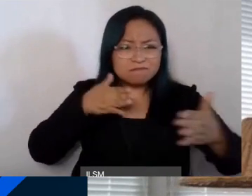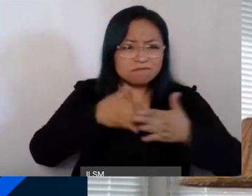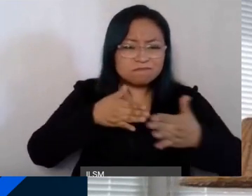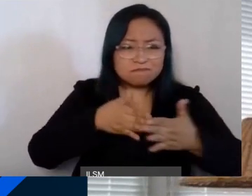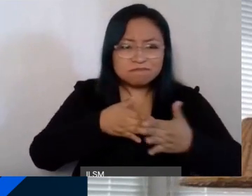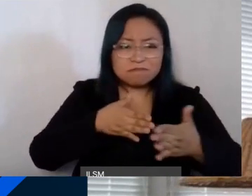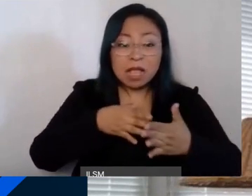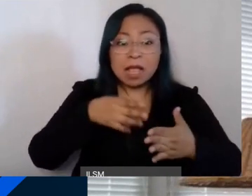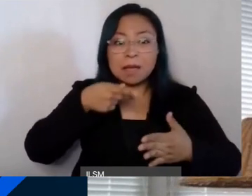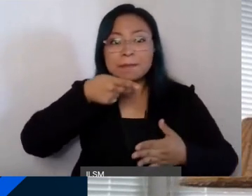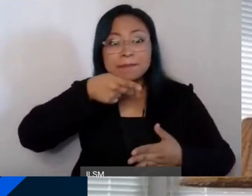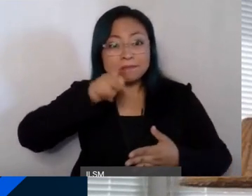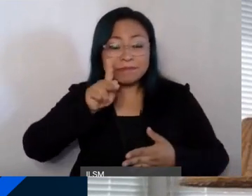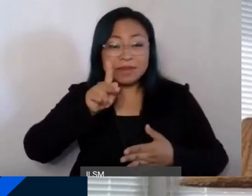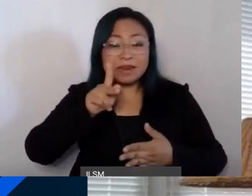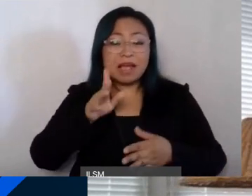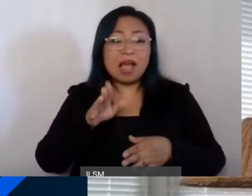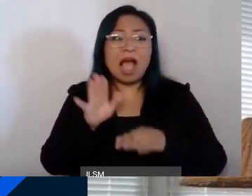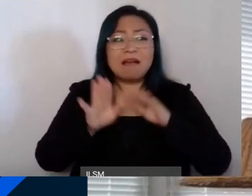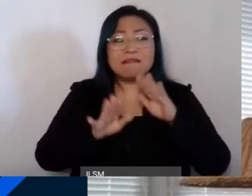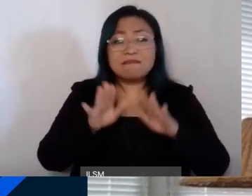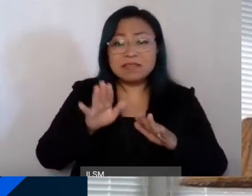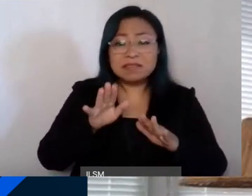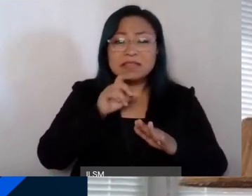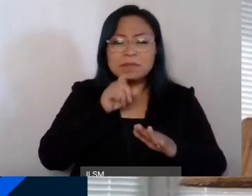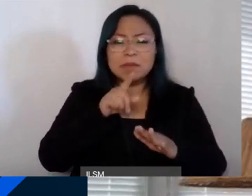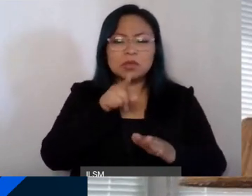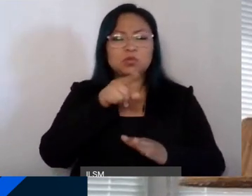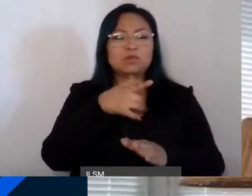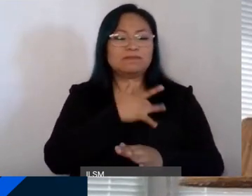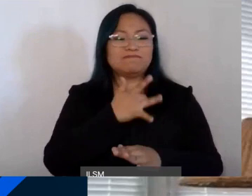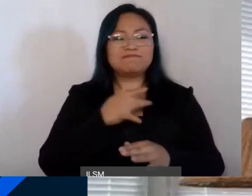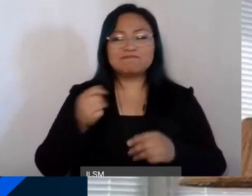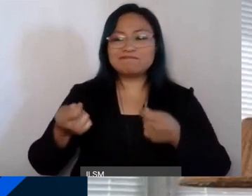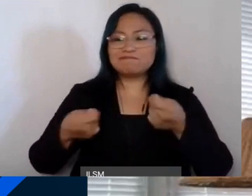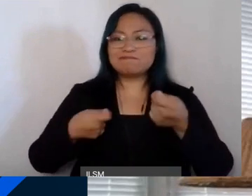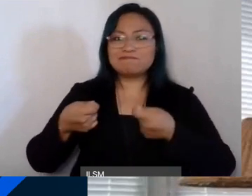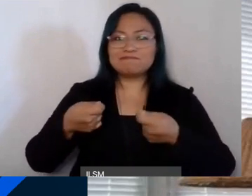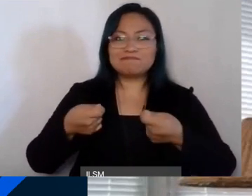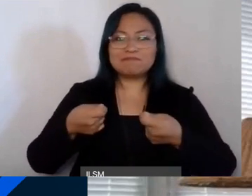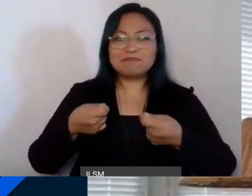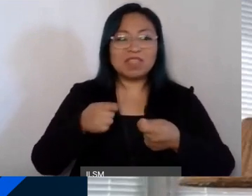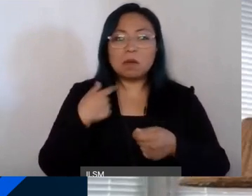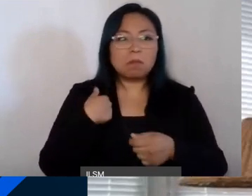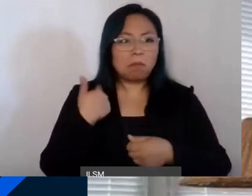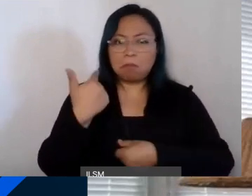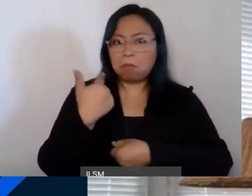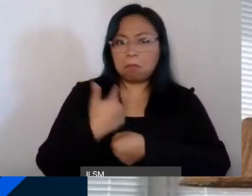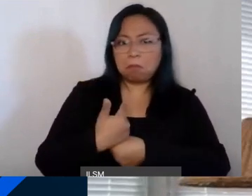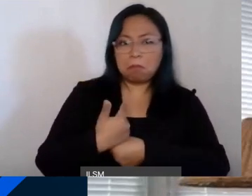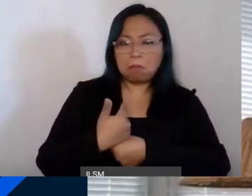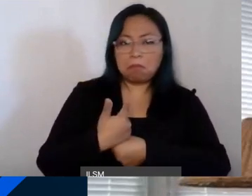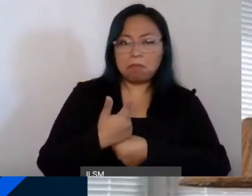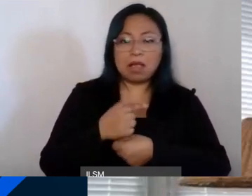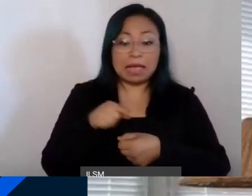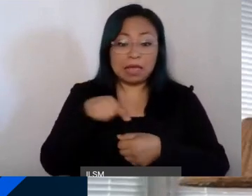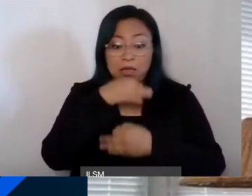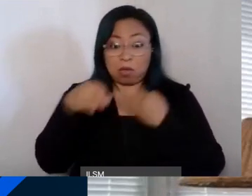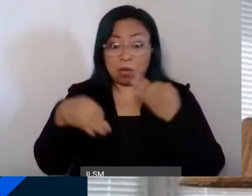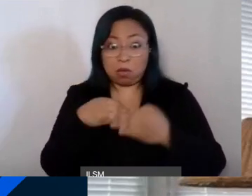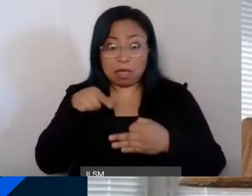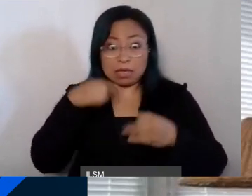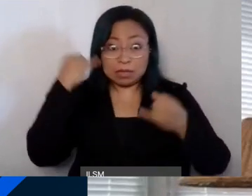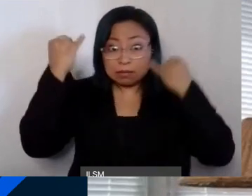pues te hace estar como tenerlo todo controlado y no nos damos cuenta que todo eso pues